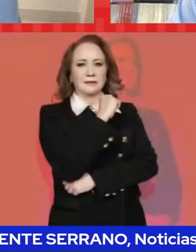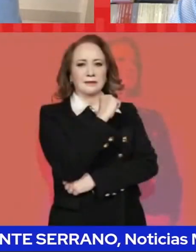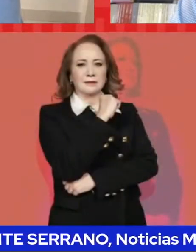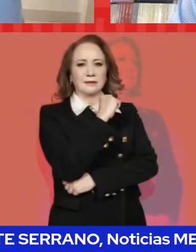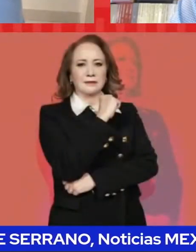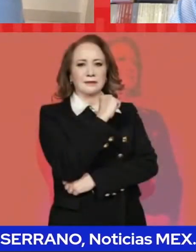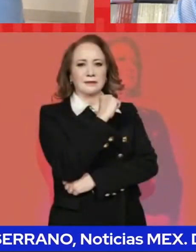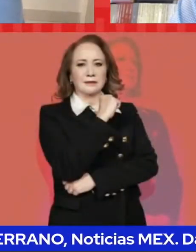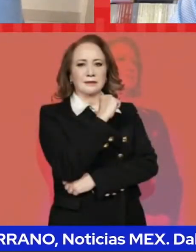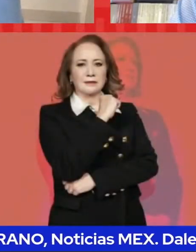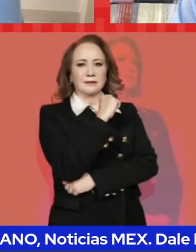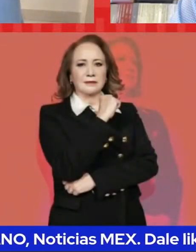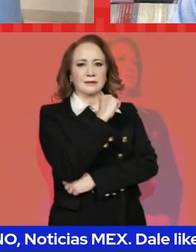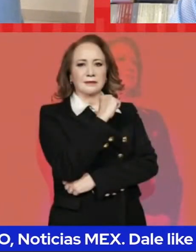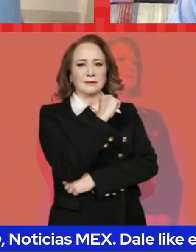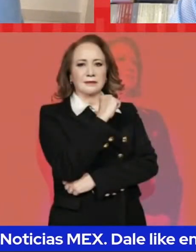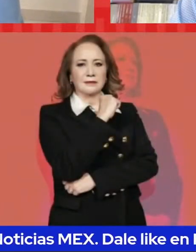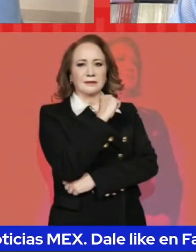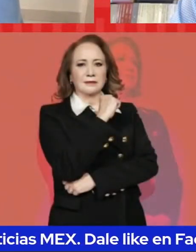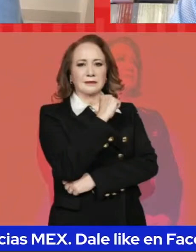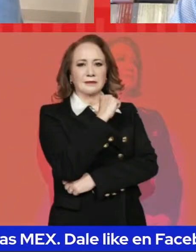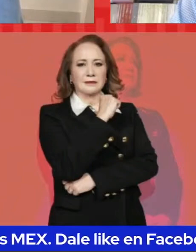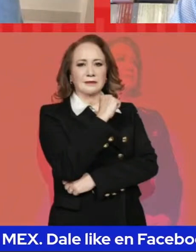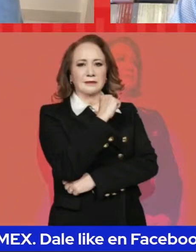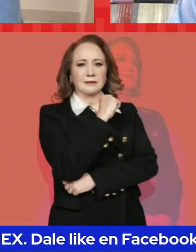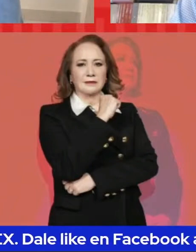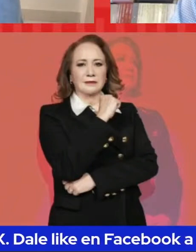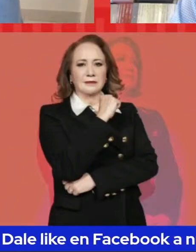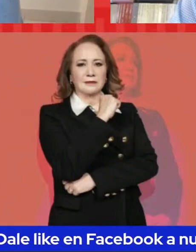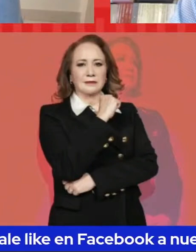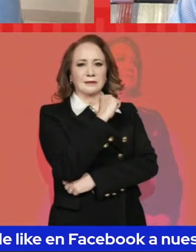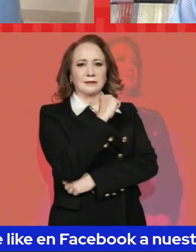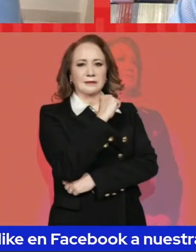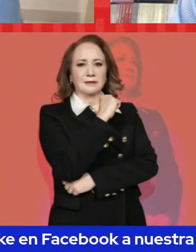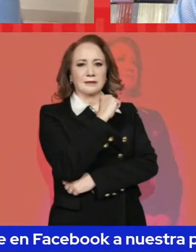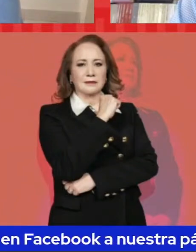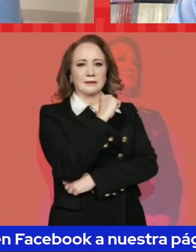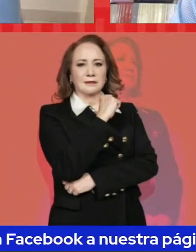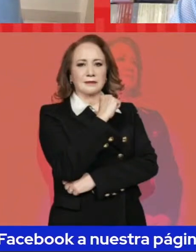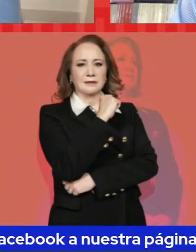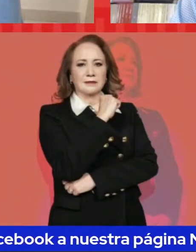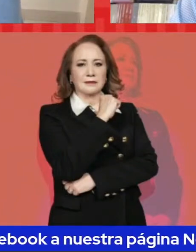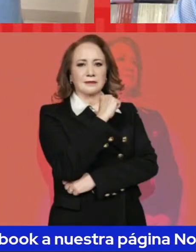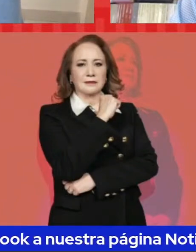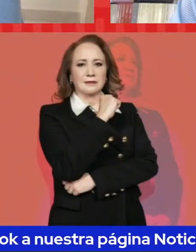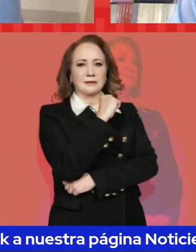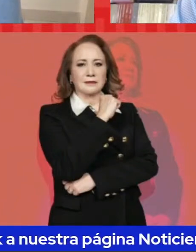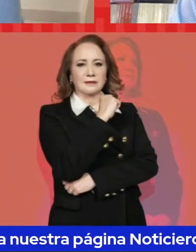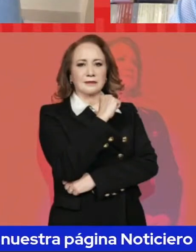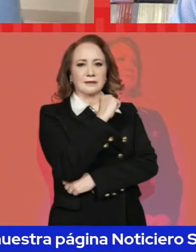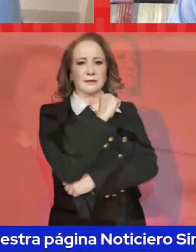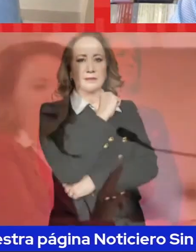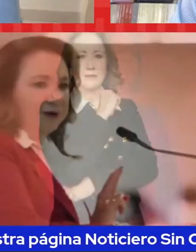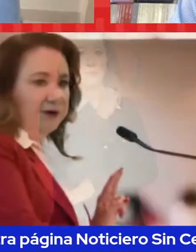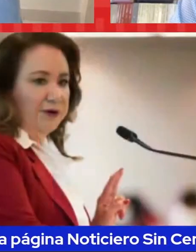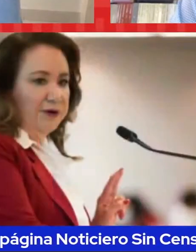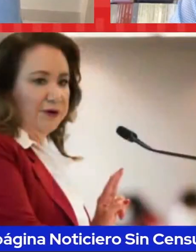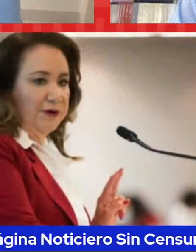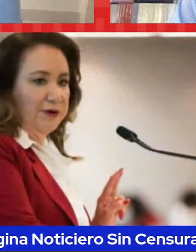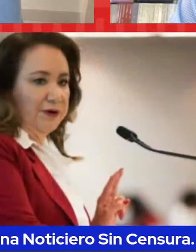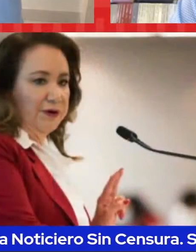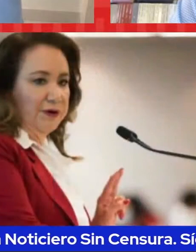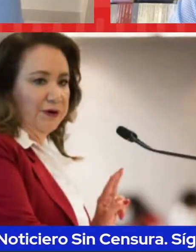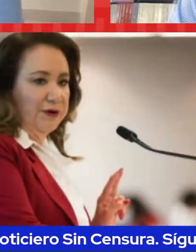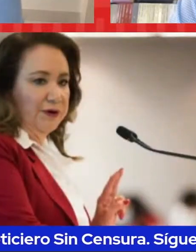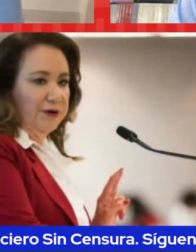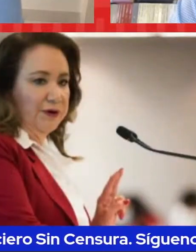porque no, aquí no se está diciendo que se maneje con impunidad, que se investigue hasta las últimas consecuencias.